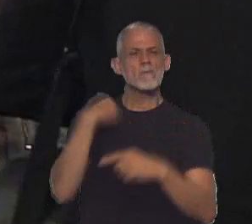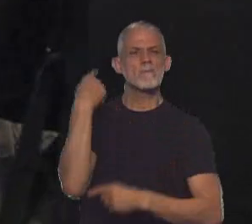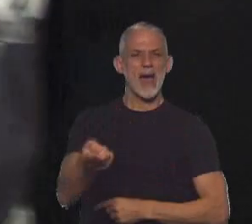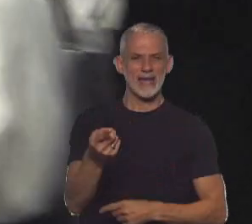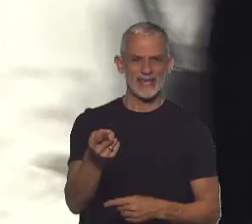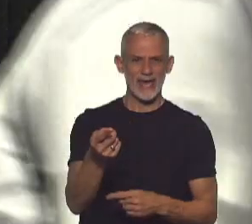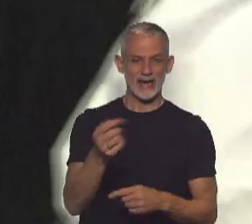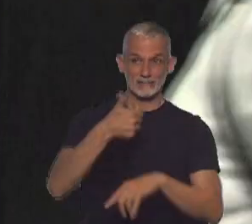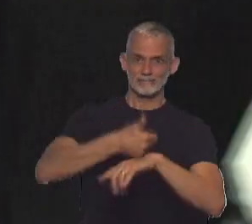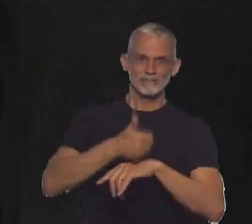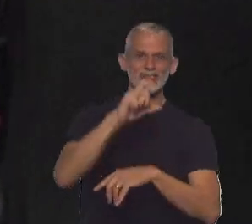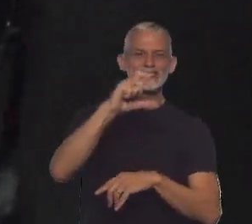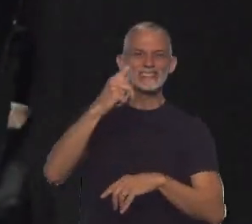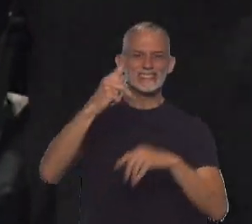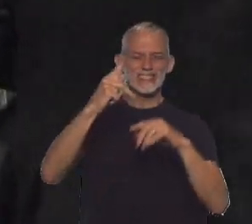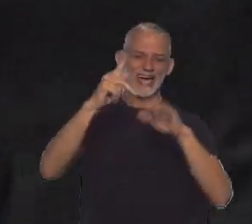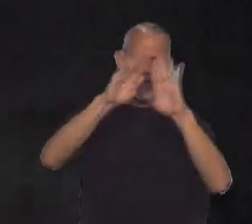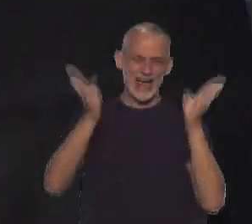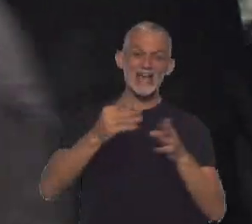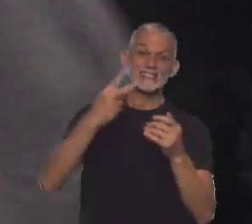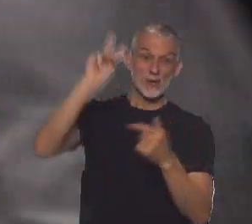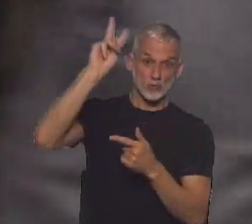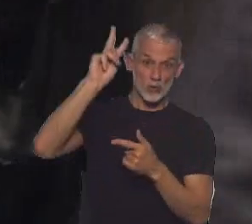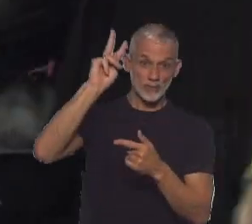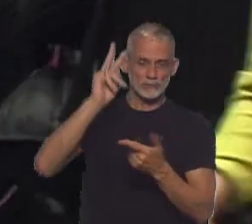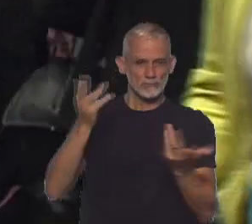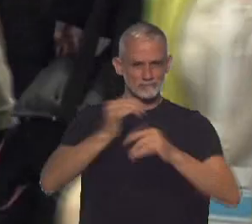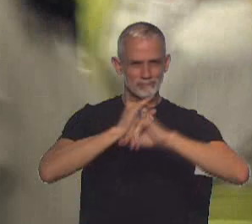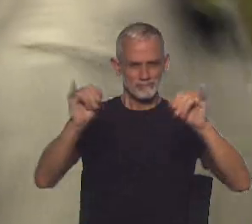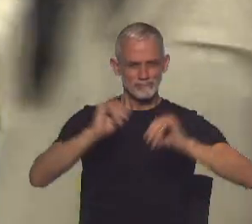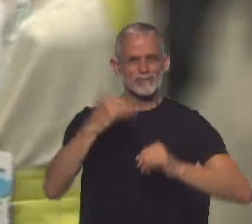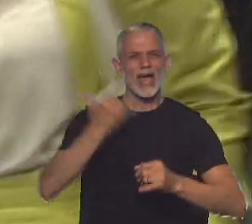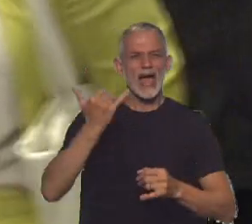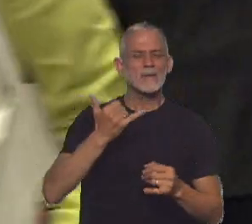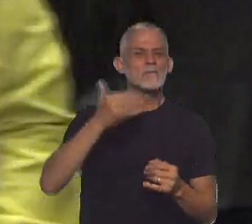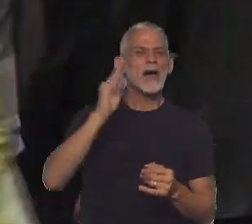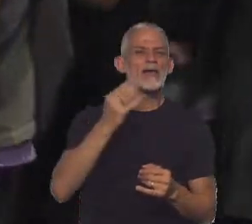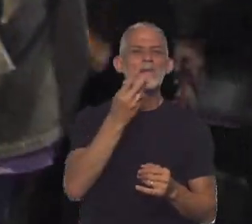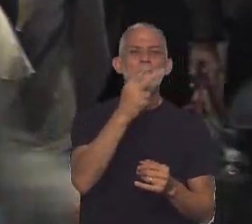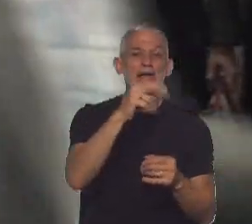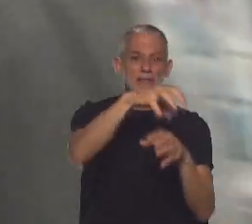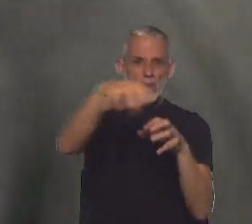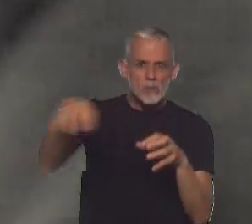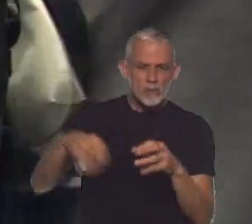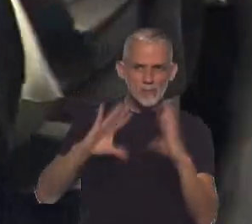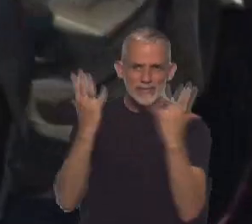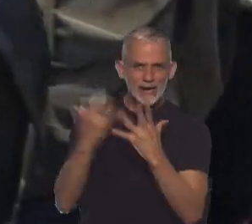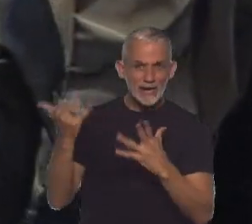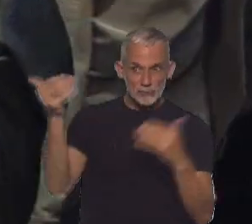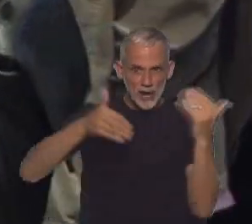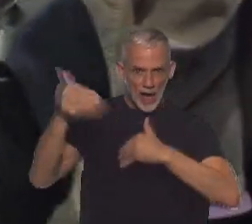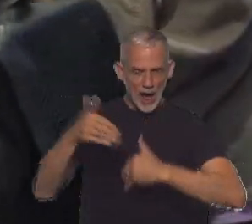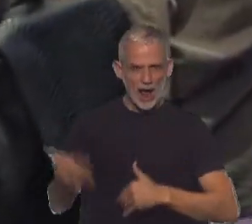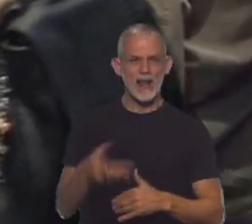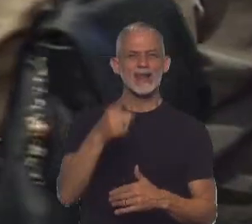mañana. Estamos aquí en el CCK, segundo piso. Recordemos que habrá más de 20 organismos internacionales participando. Hay